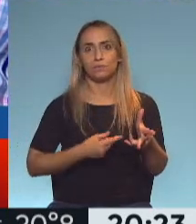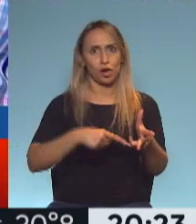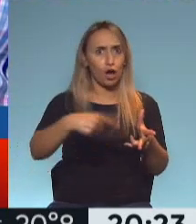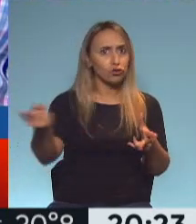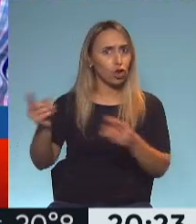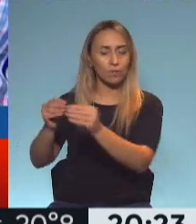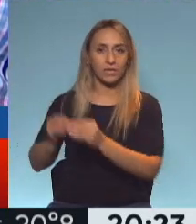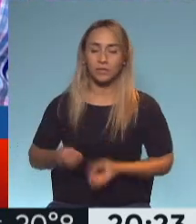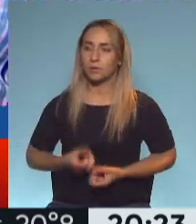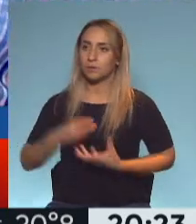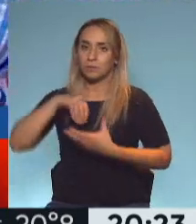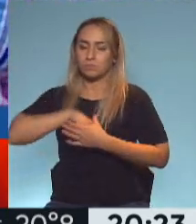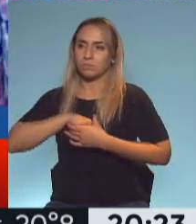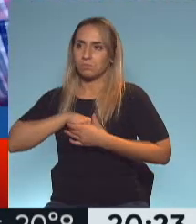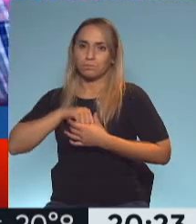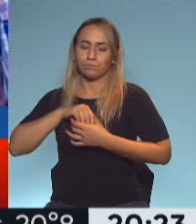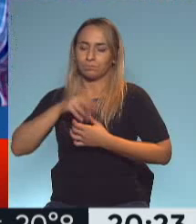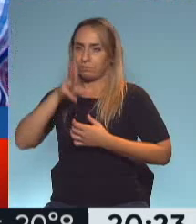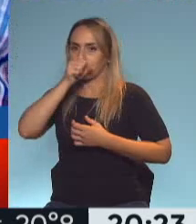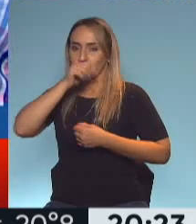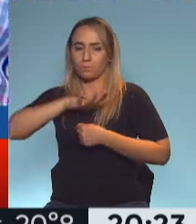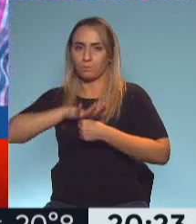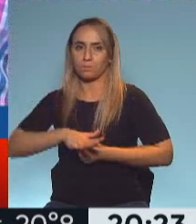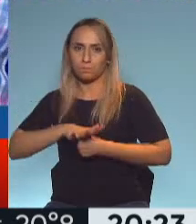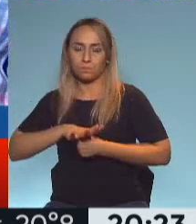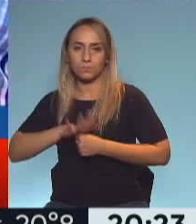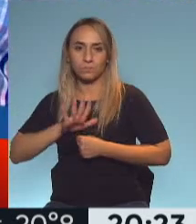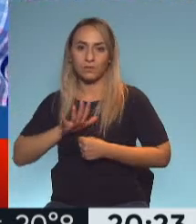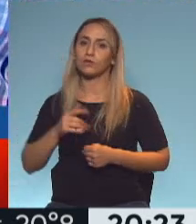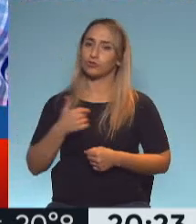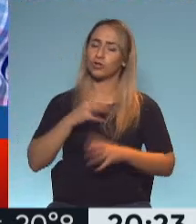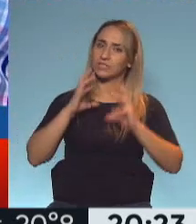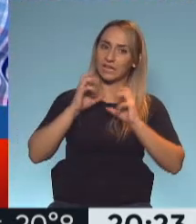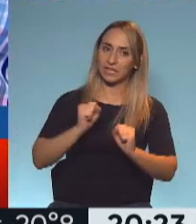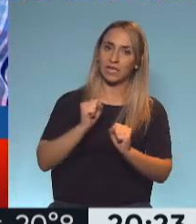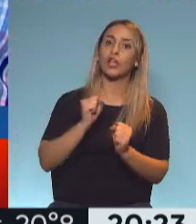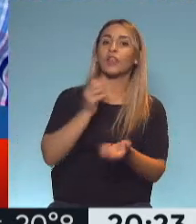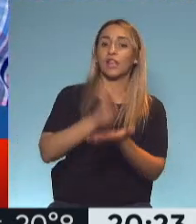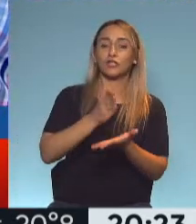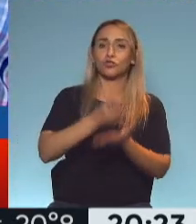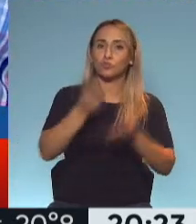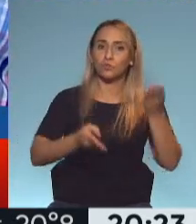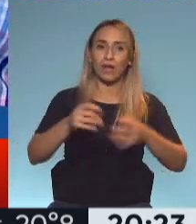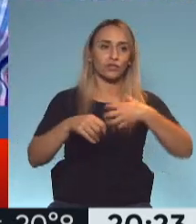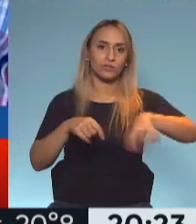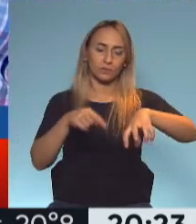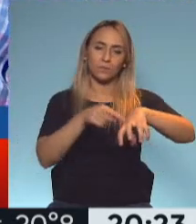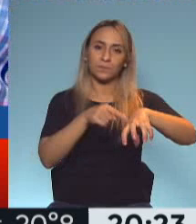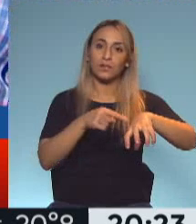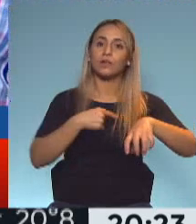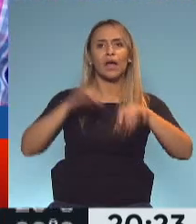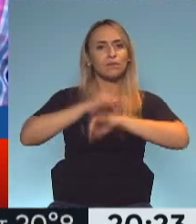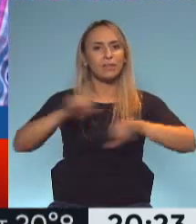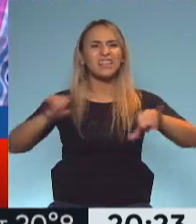hoy. Y yo soy miembro de la Comisión Provincial por la Memoria, además soy secretario de Derechos Humanos del CECIM. Y hoy lanzamos la campaña Yo Hablo,